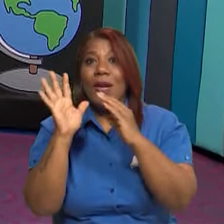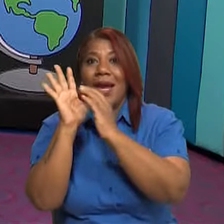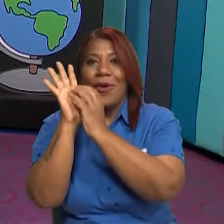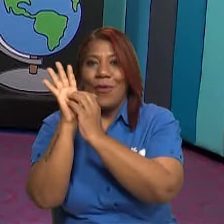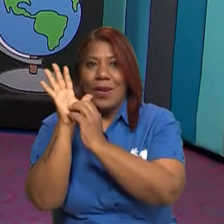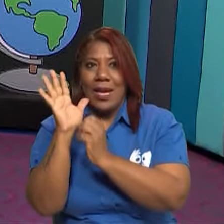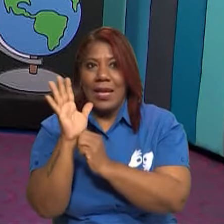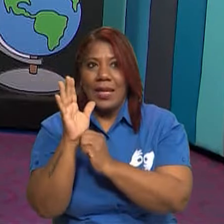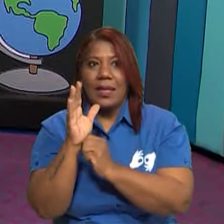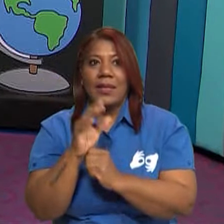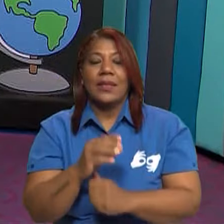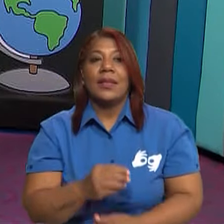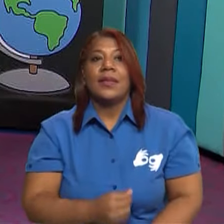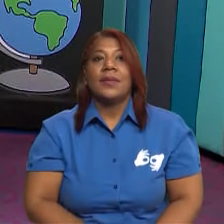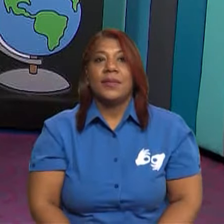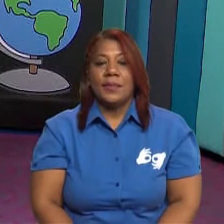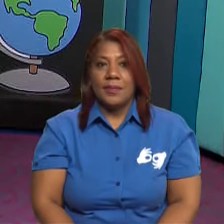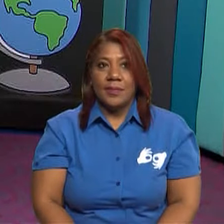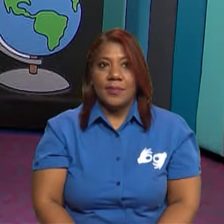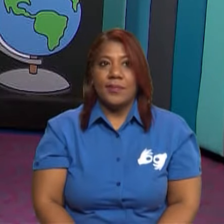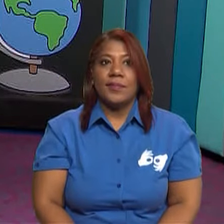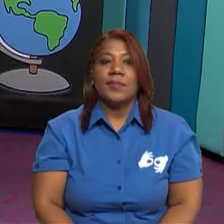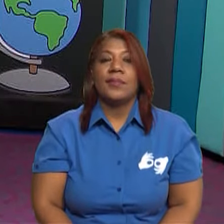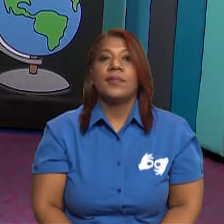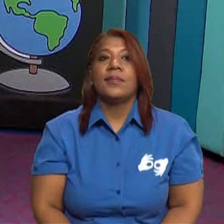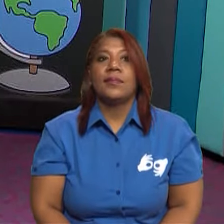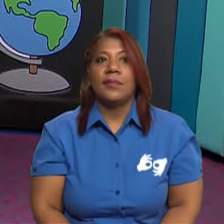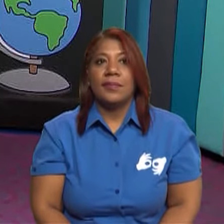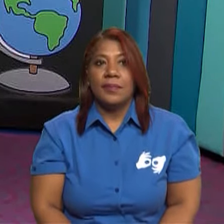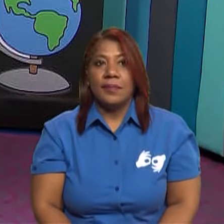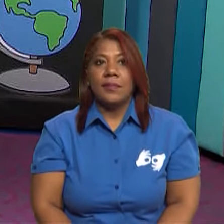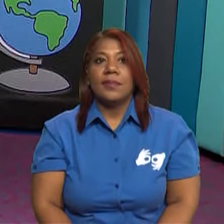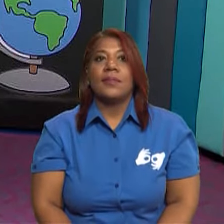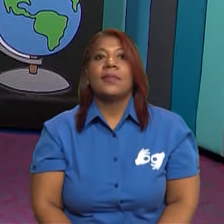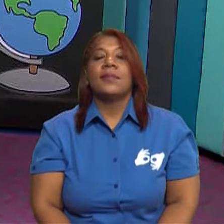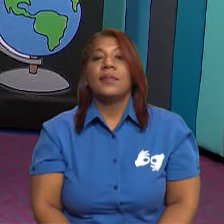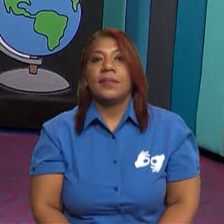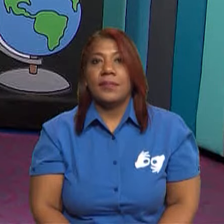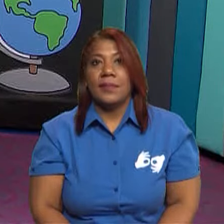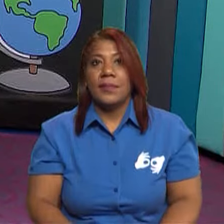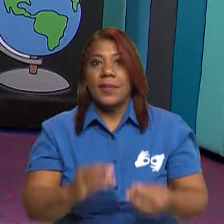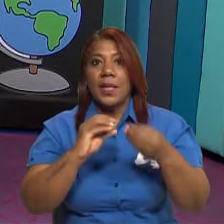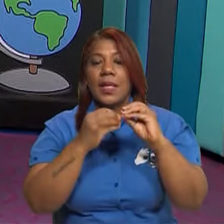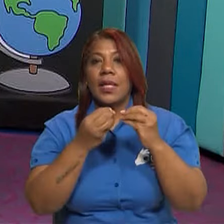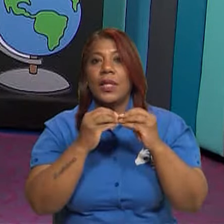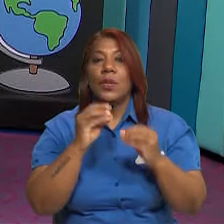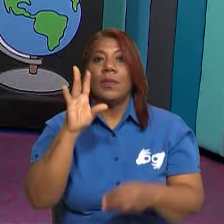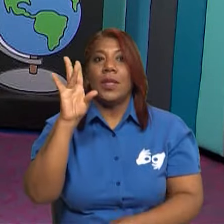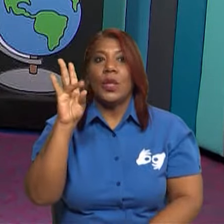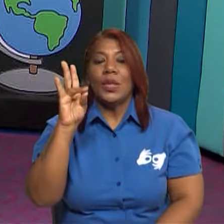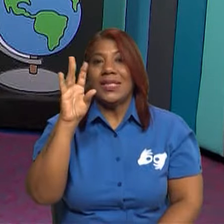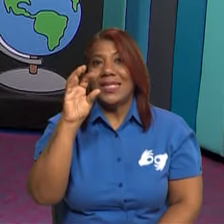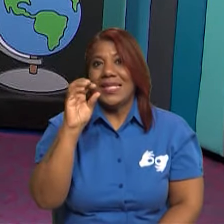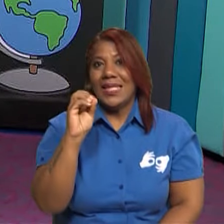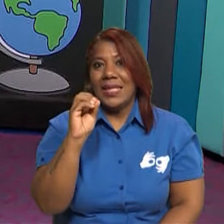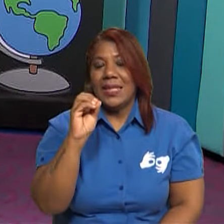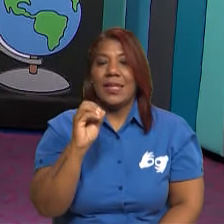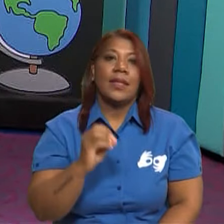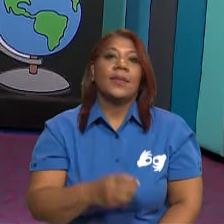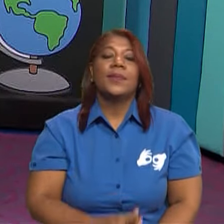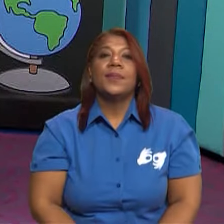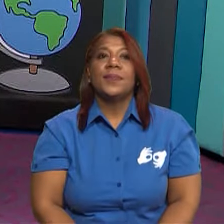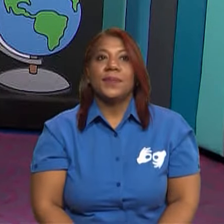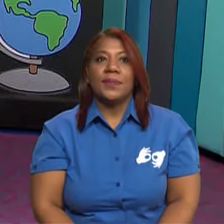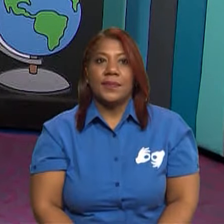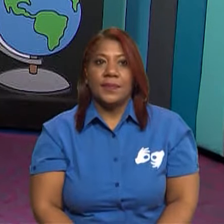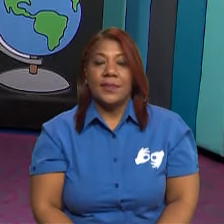Con otra máquina. Muy bien, avancemos acá mientras. Tenemos el número 70. ¿Cuál es la decena, chicos, del número 70?